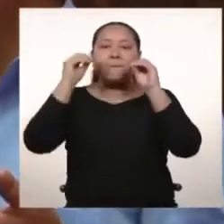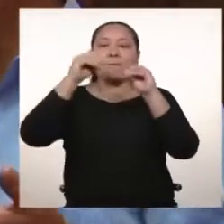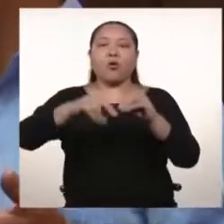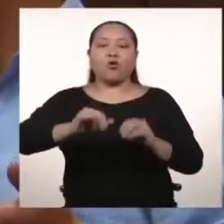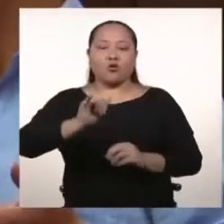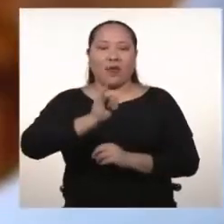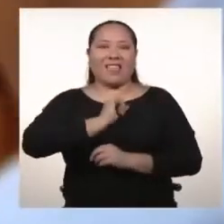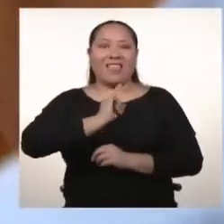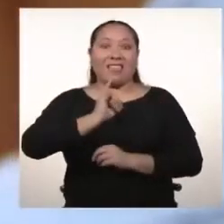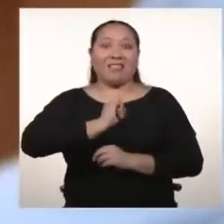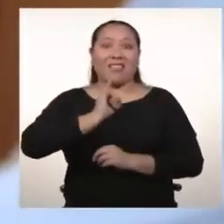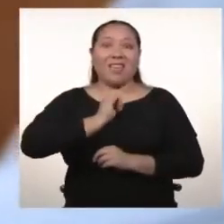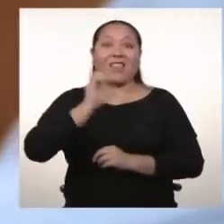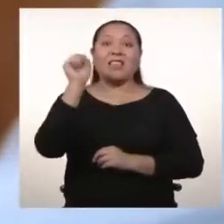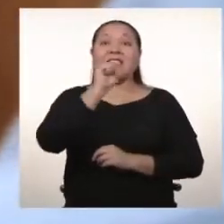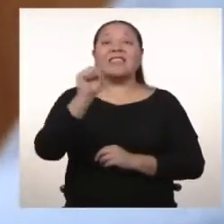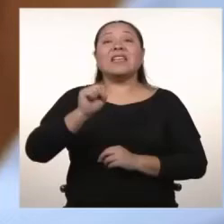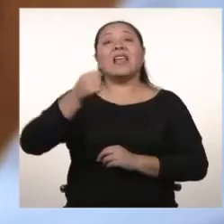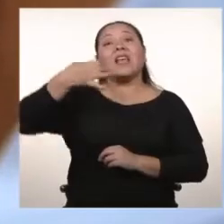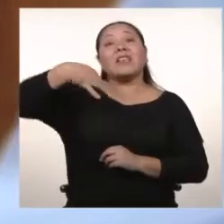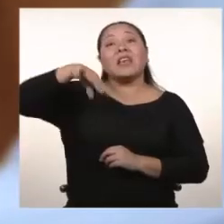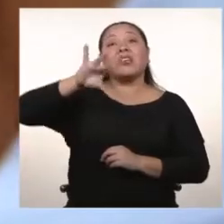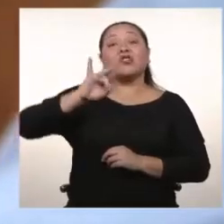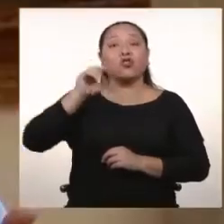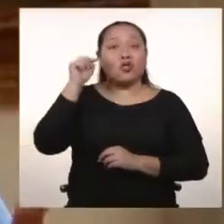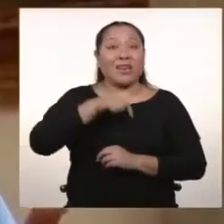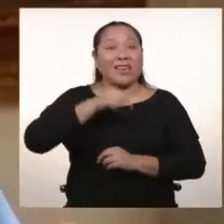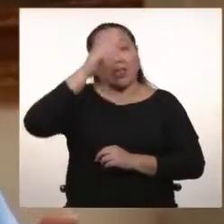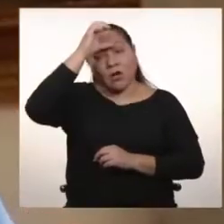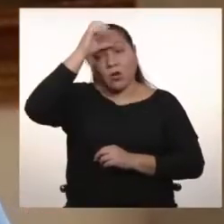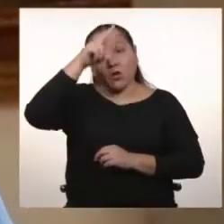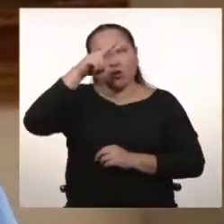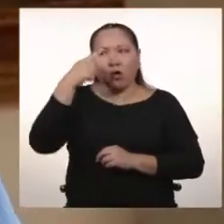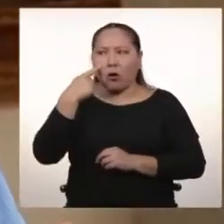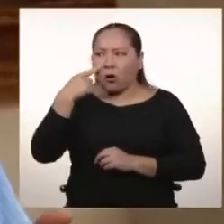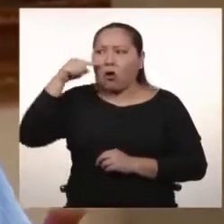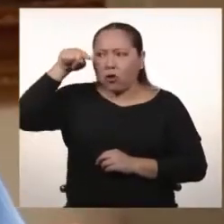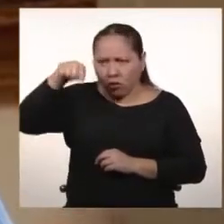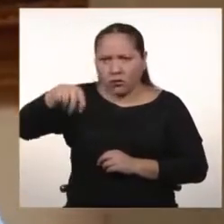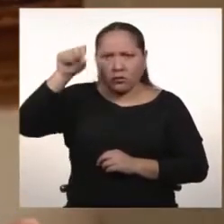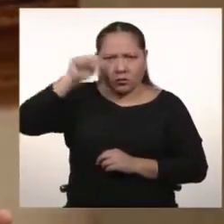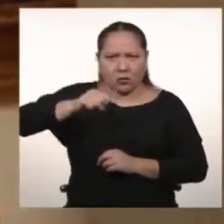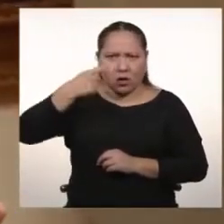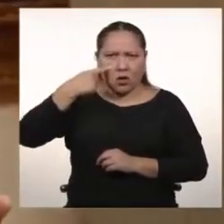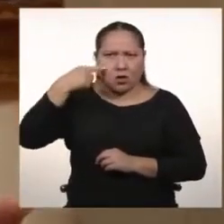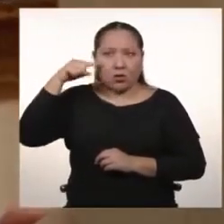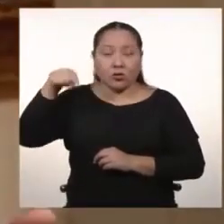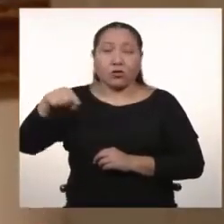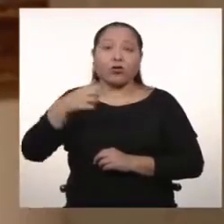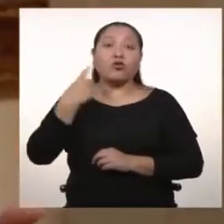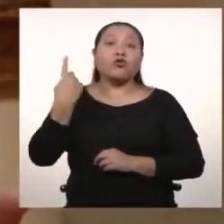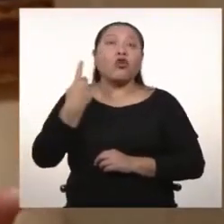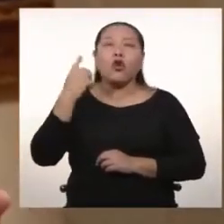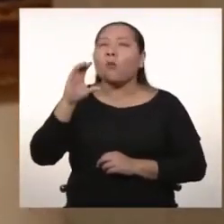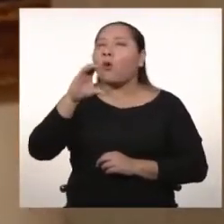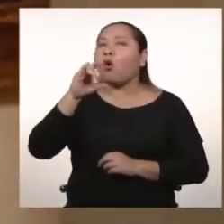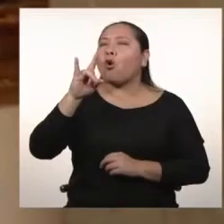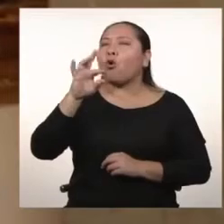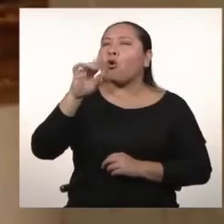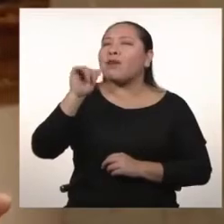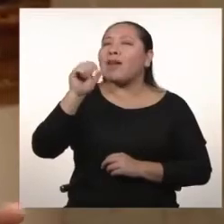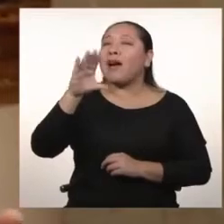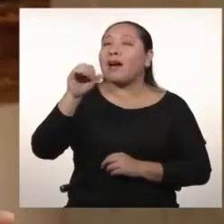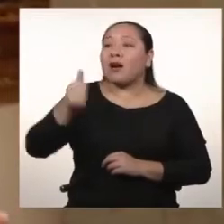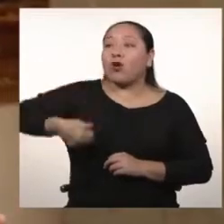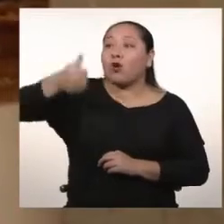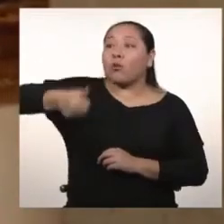siglo XVII tupamaro en el cusco era conocido muy bien conocido no solo como curaca principal o como